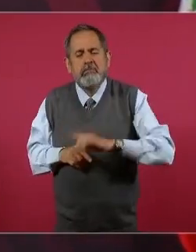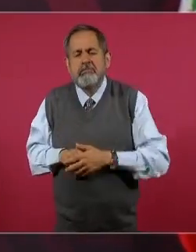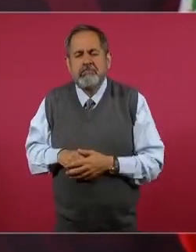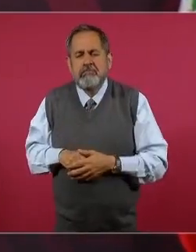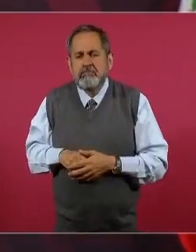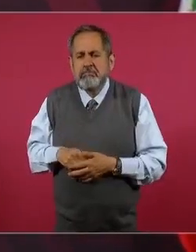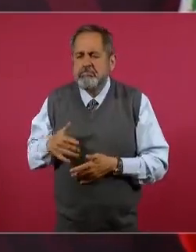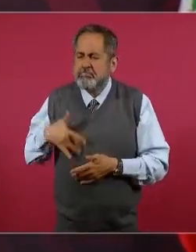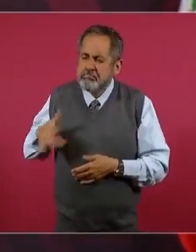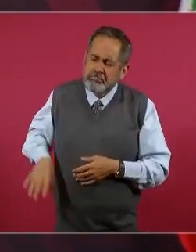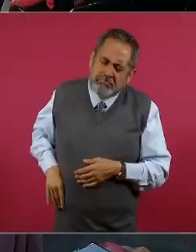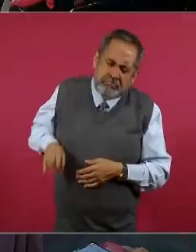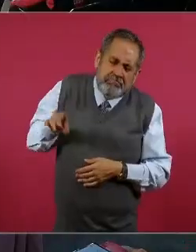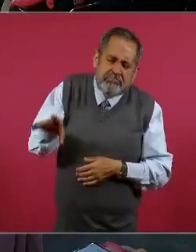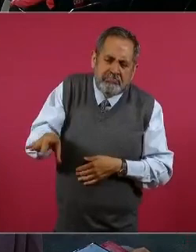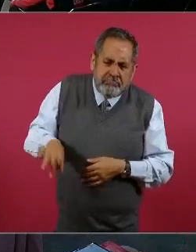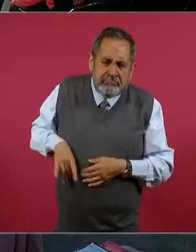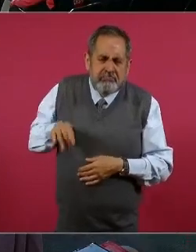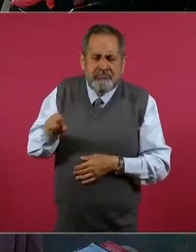gente es muy solidaria.